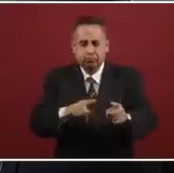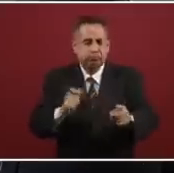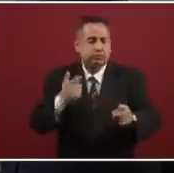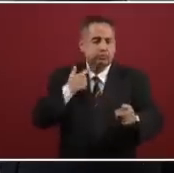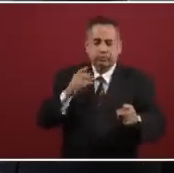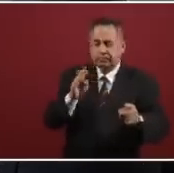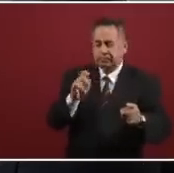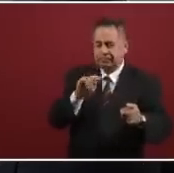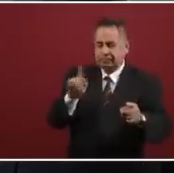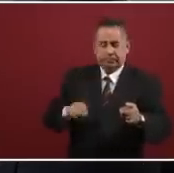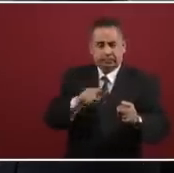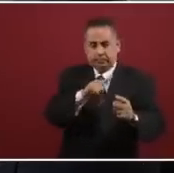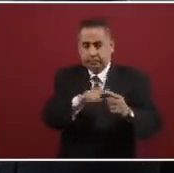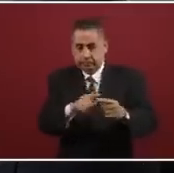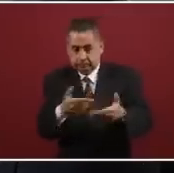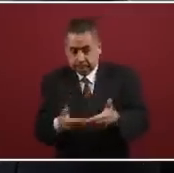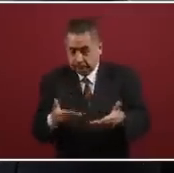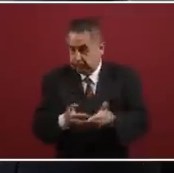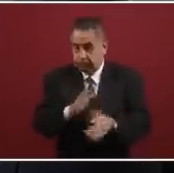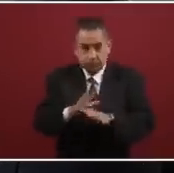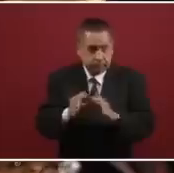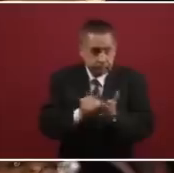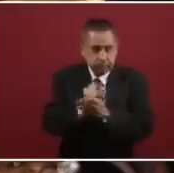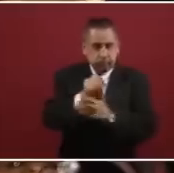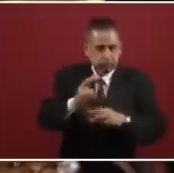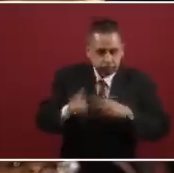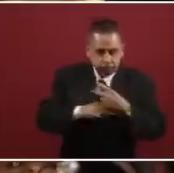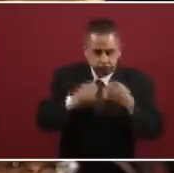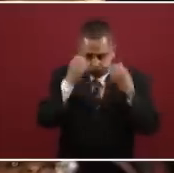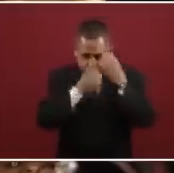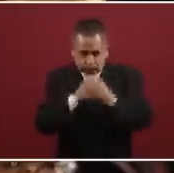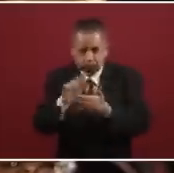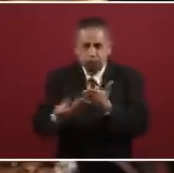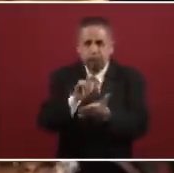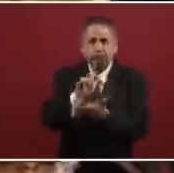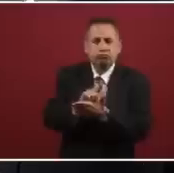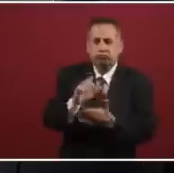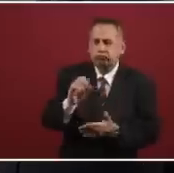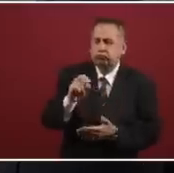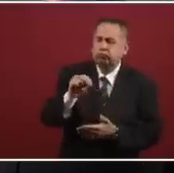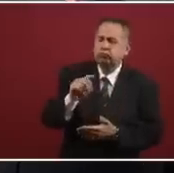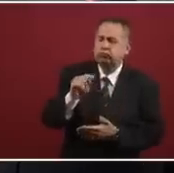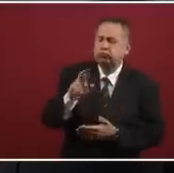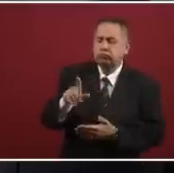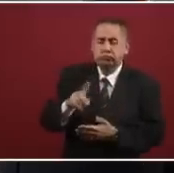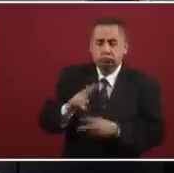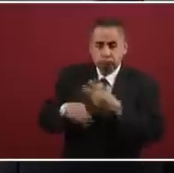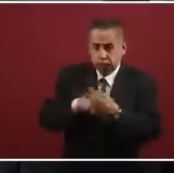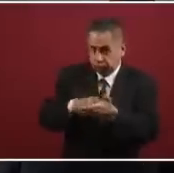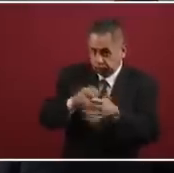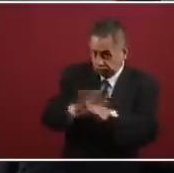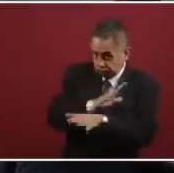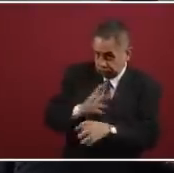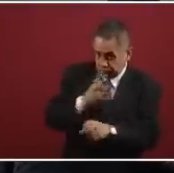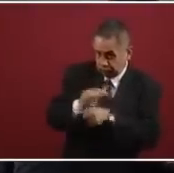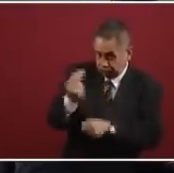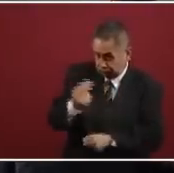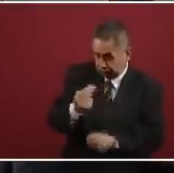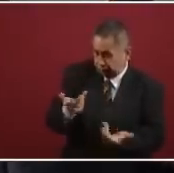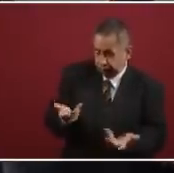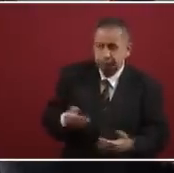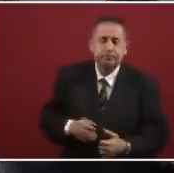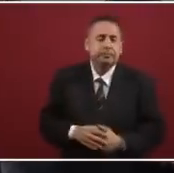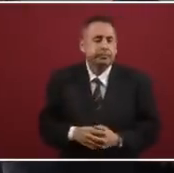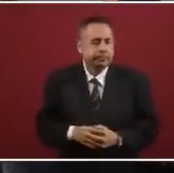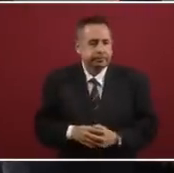Benítez Treviño, es la hora ya de revisar la ley del consumidor. Bueno,